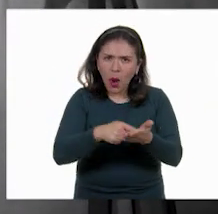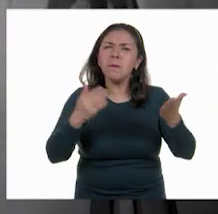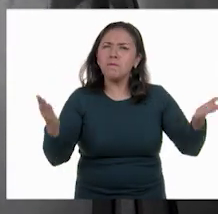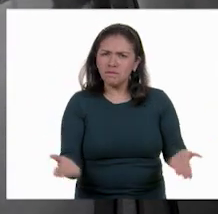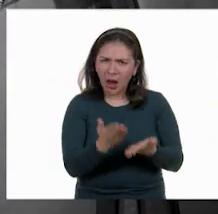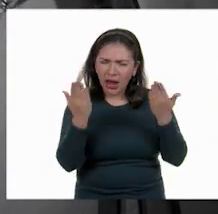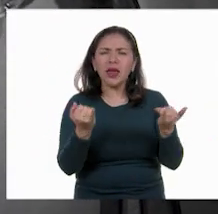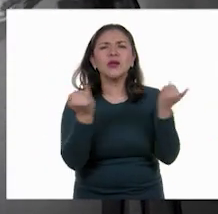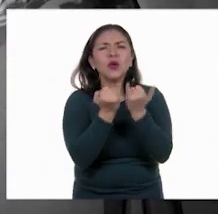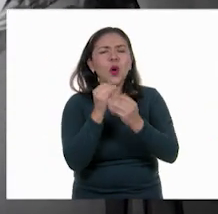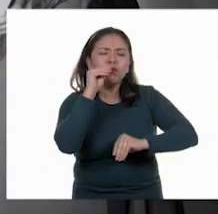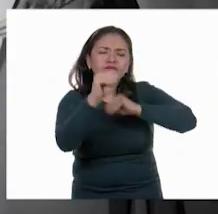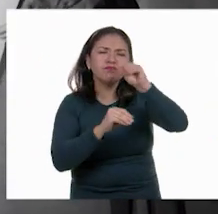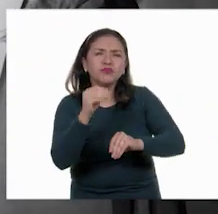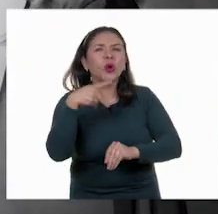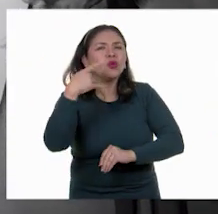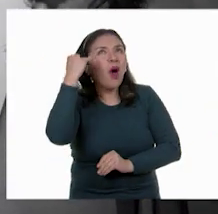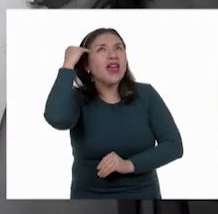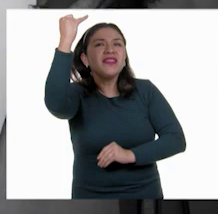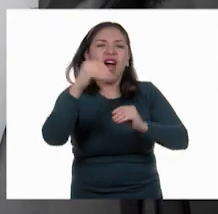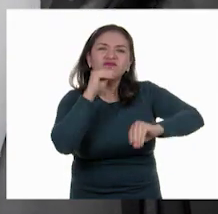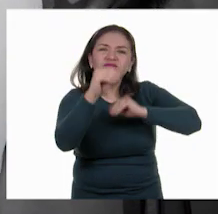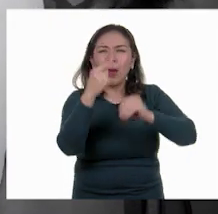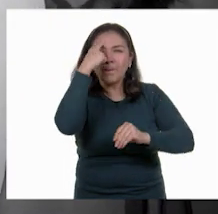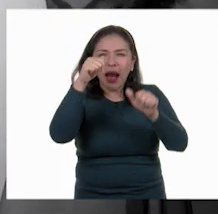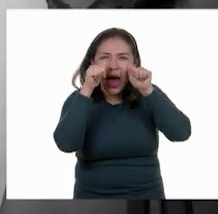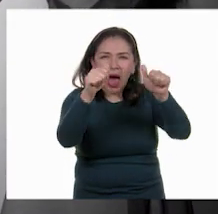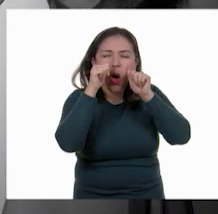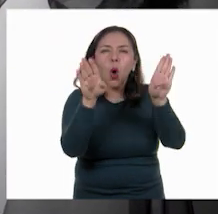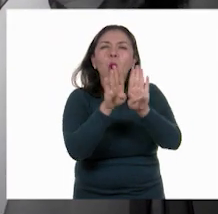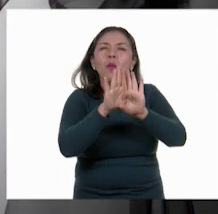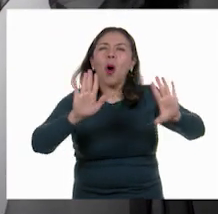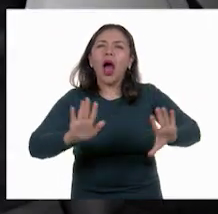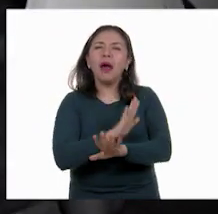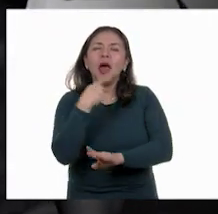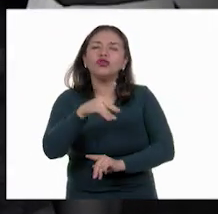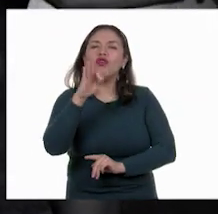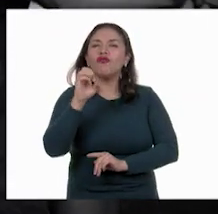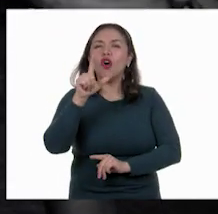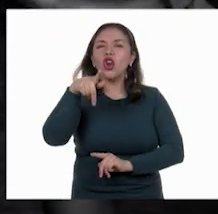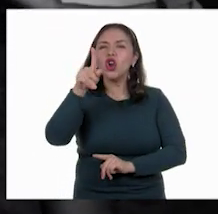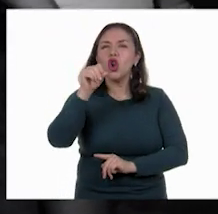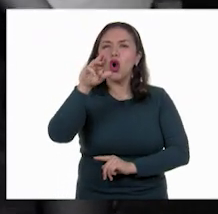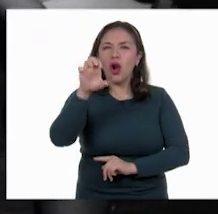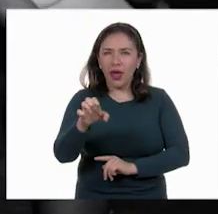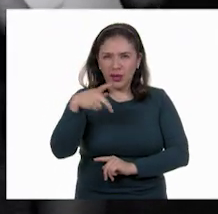bailar, empezó a crear sus coreografías ya orientadas a la reinterpretación del folclore.